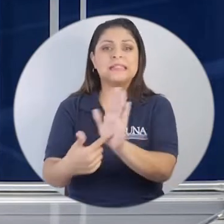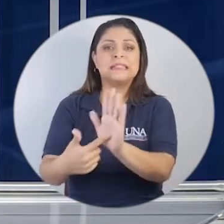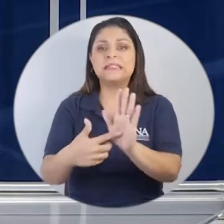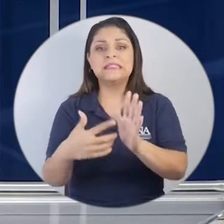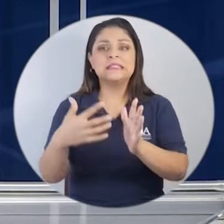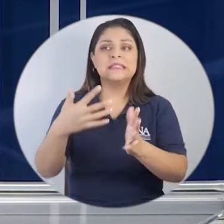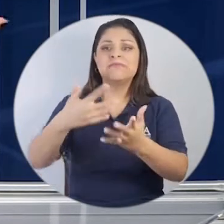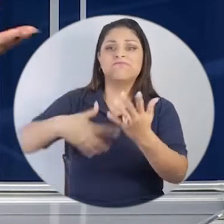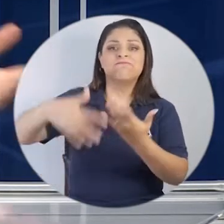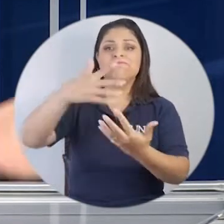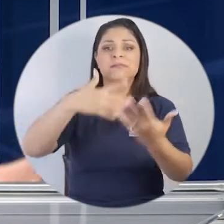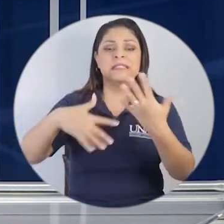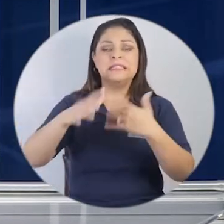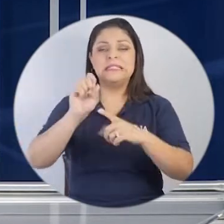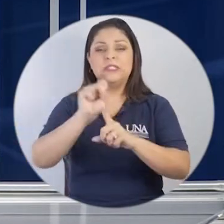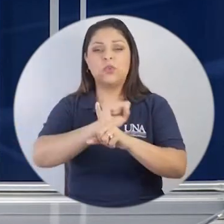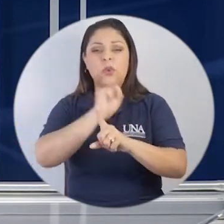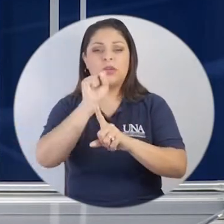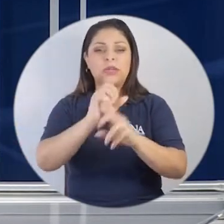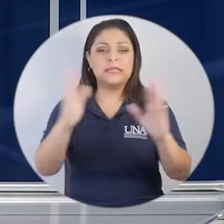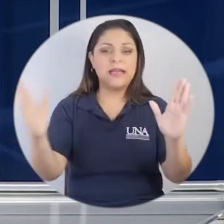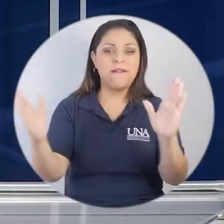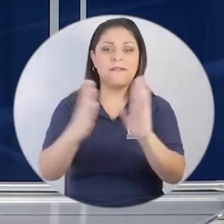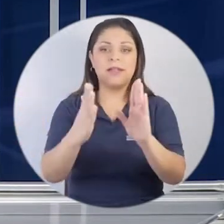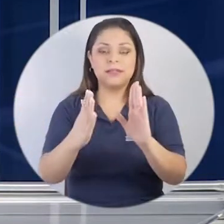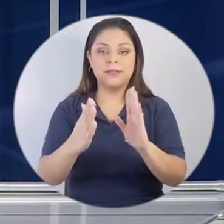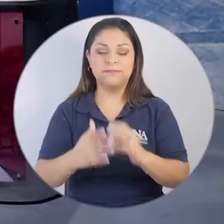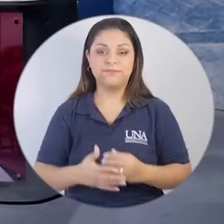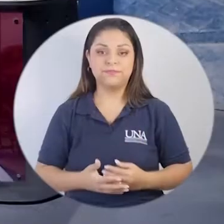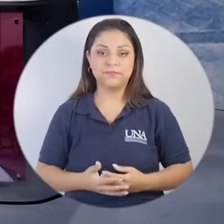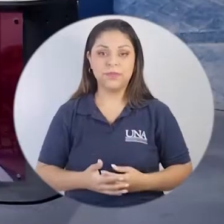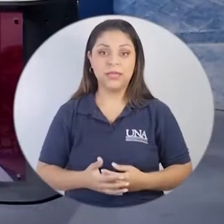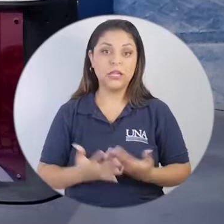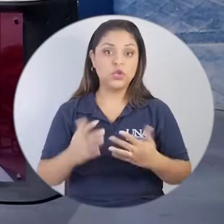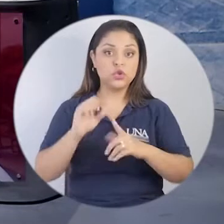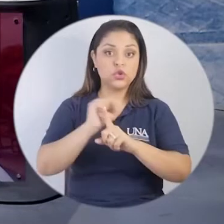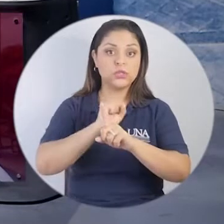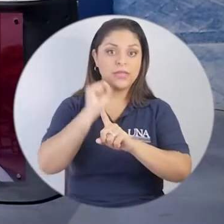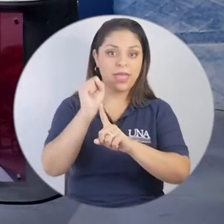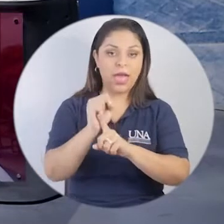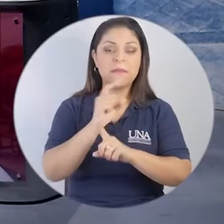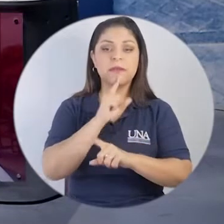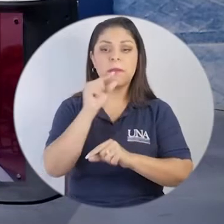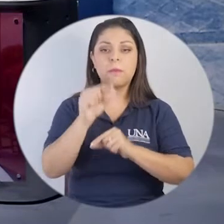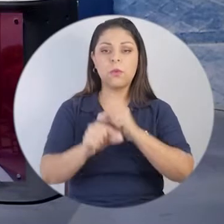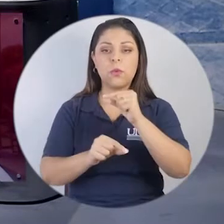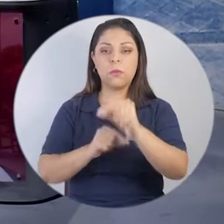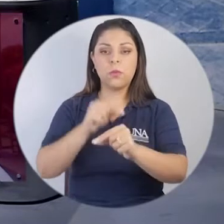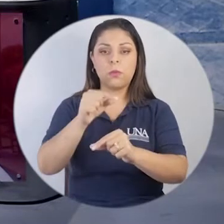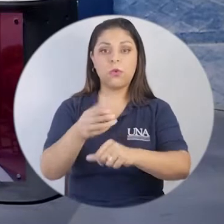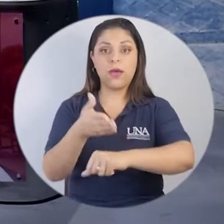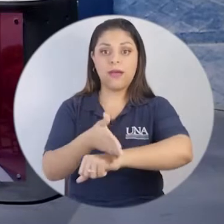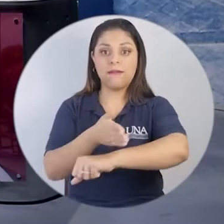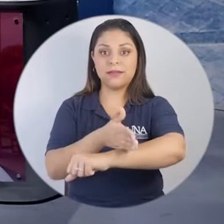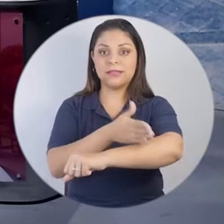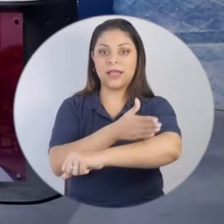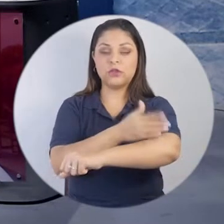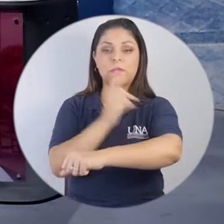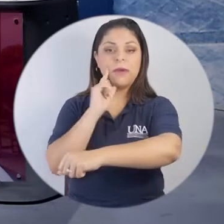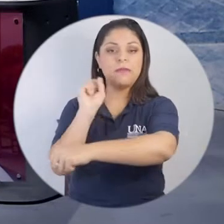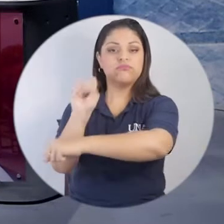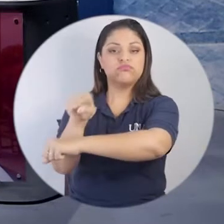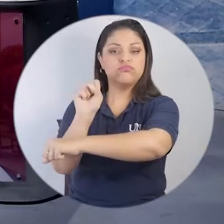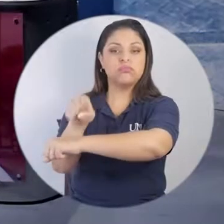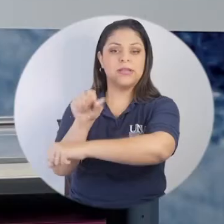las diferentes situaciones que podría enfrentar en la sociedad, una sociedad que también poco a poco ha ido avanzando en superar estos